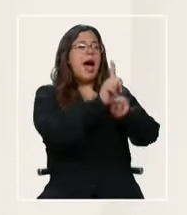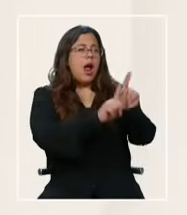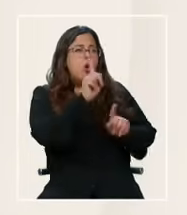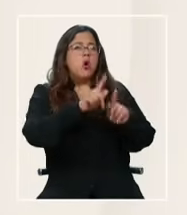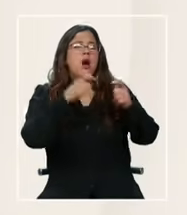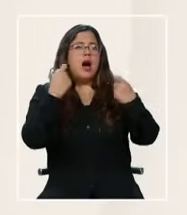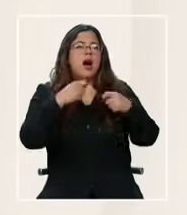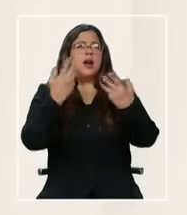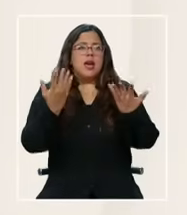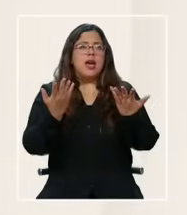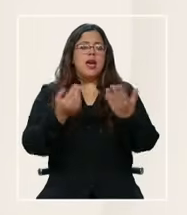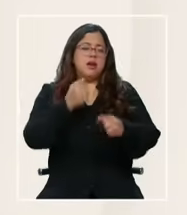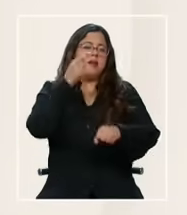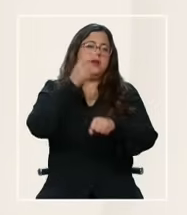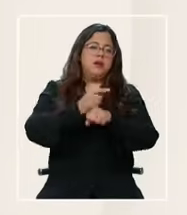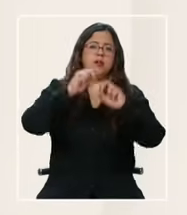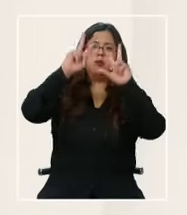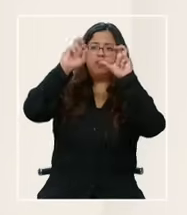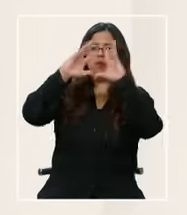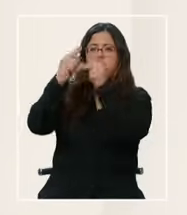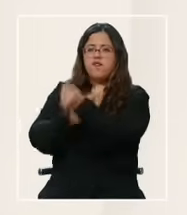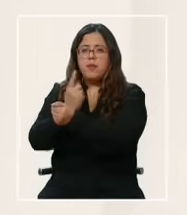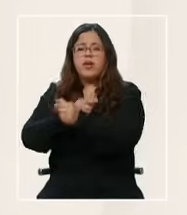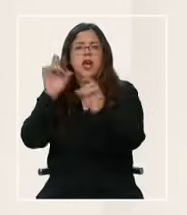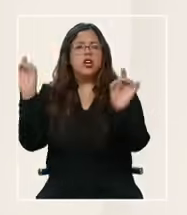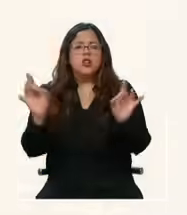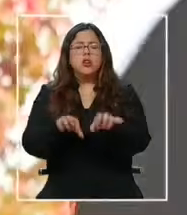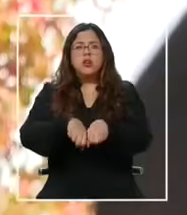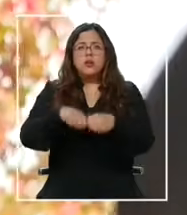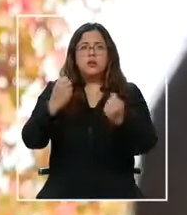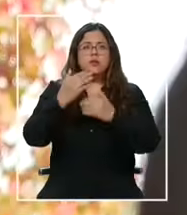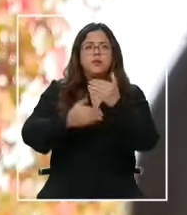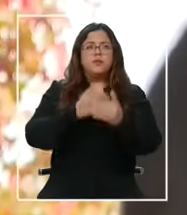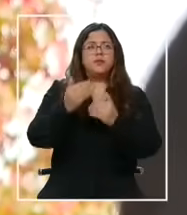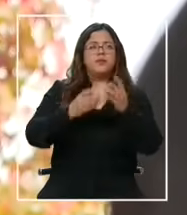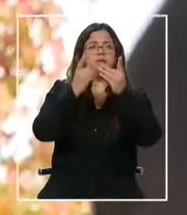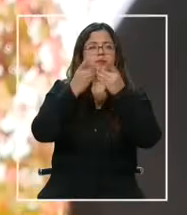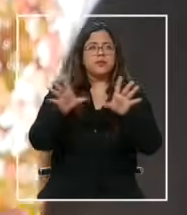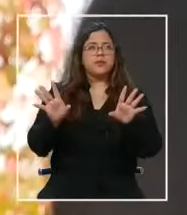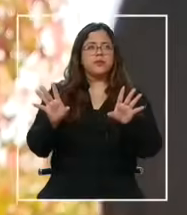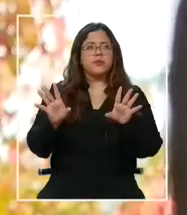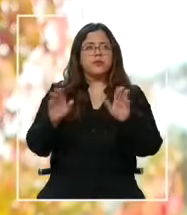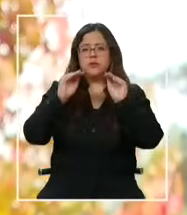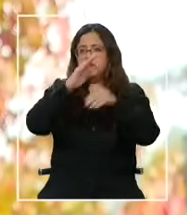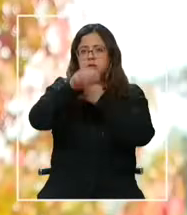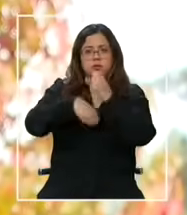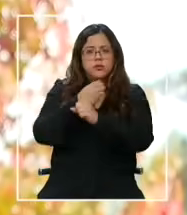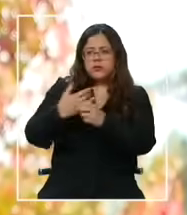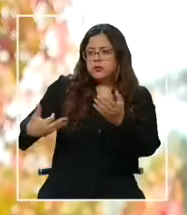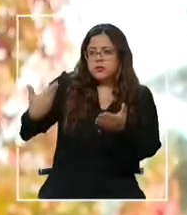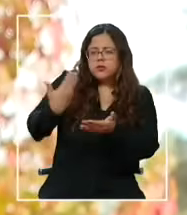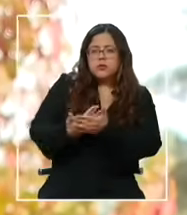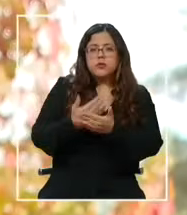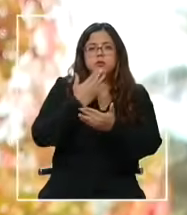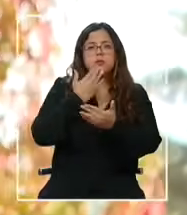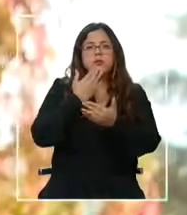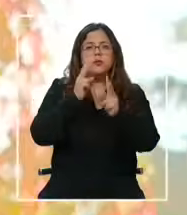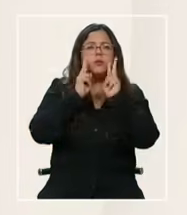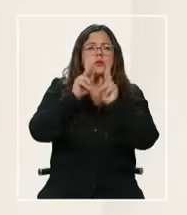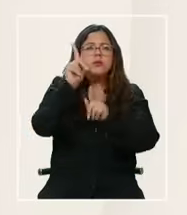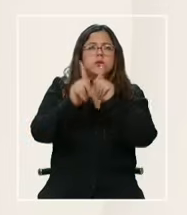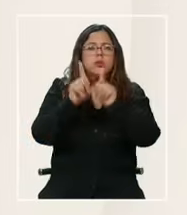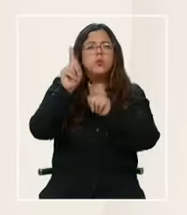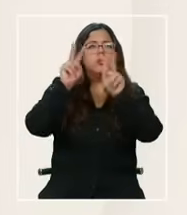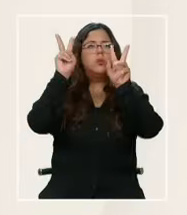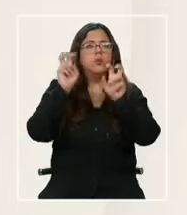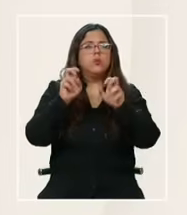imponer dinastías familiares lo que están haciendo destruyendo El Avance democrático que hemos tenido todos estos años incluso escuchado algunos haciendo